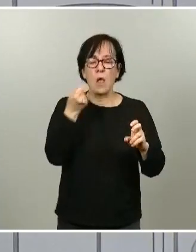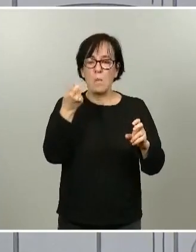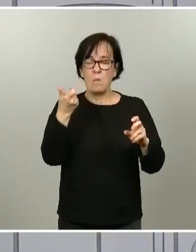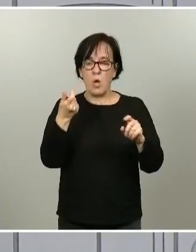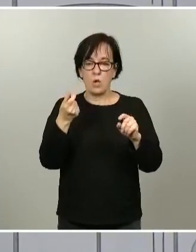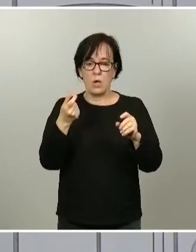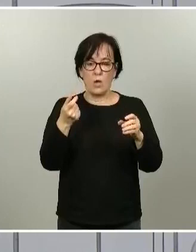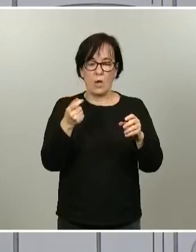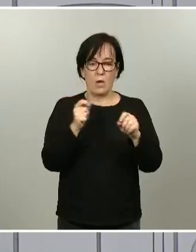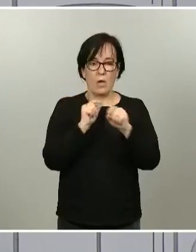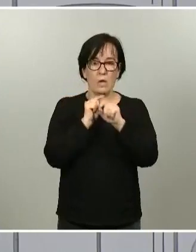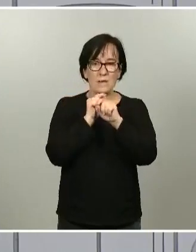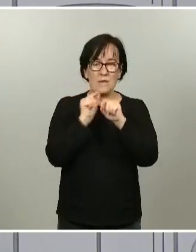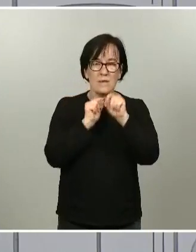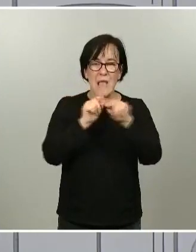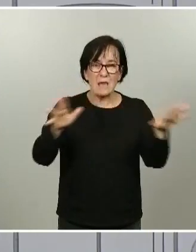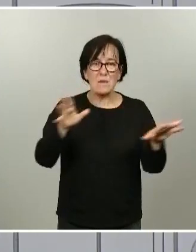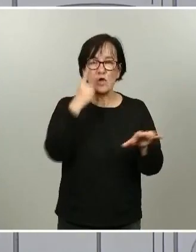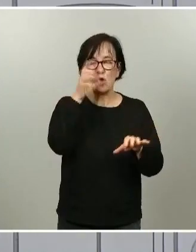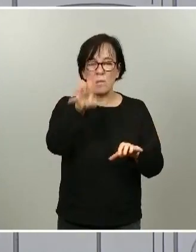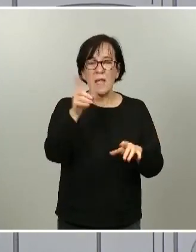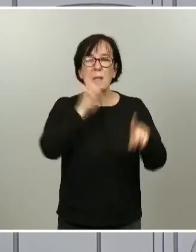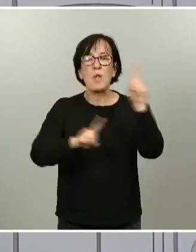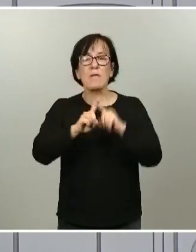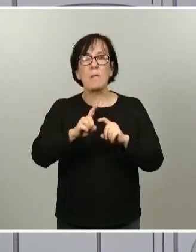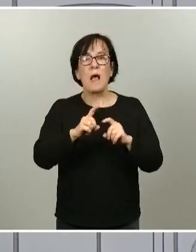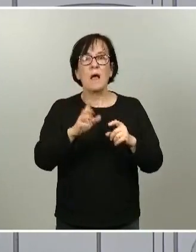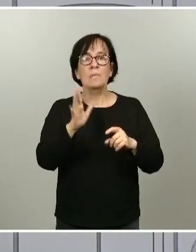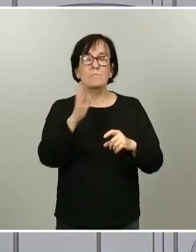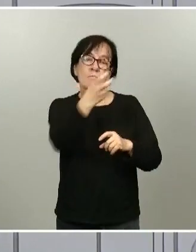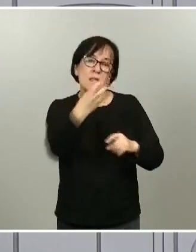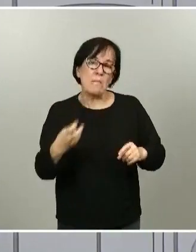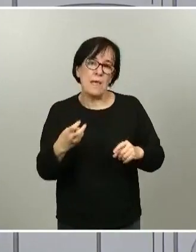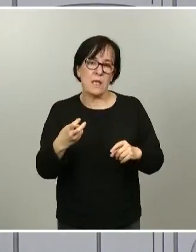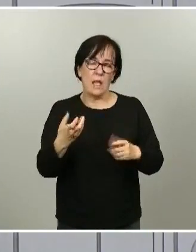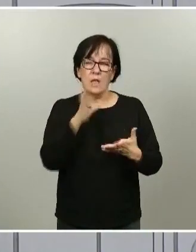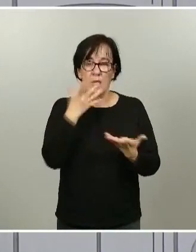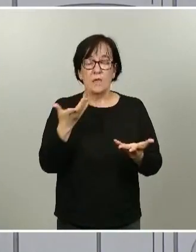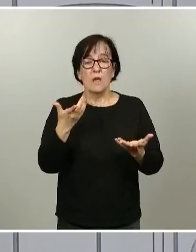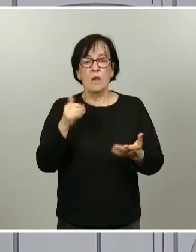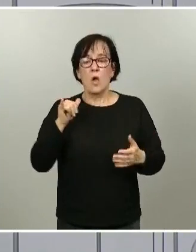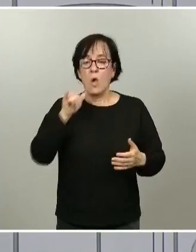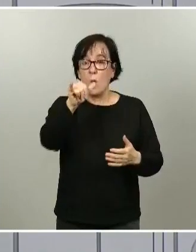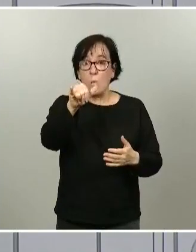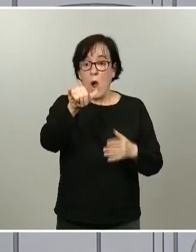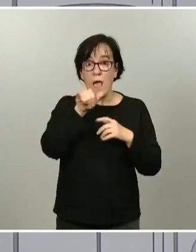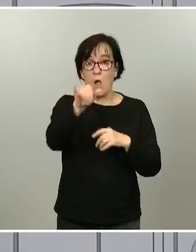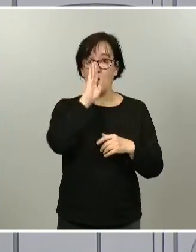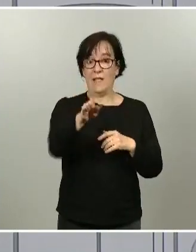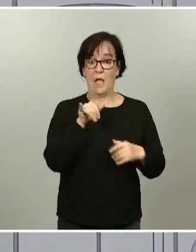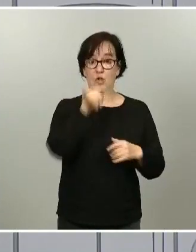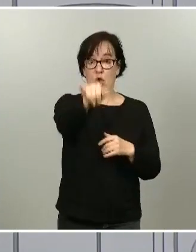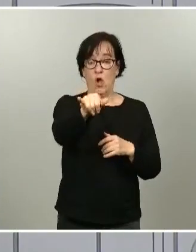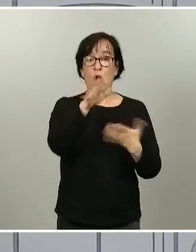qué problema hay en el que esta persona venga. Si el vuelo es directo, si realmente hay poca transmisión, si